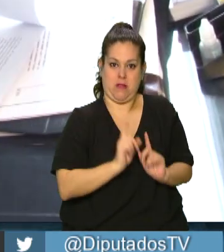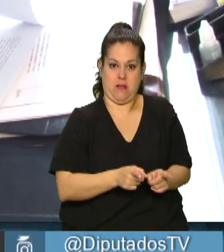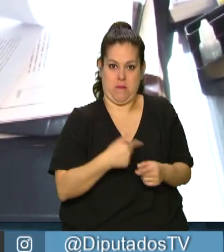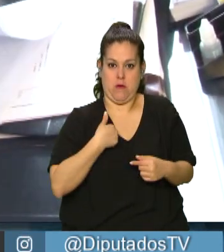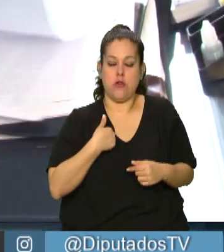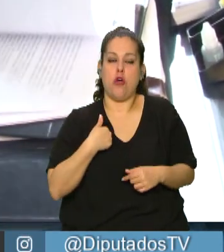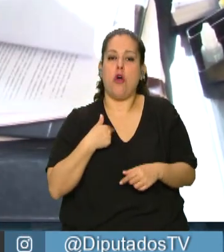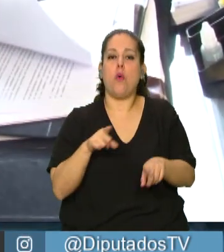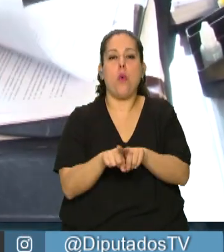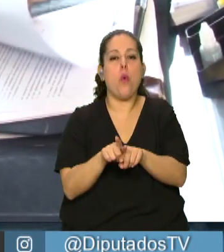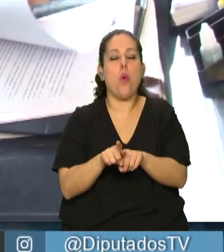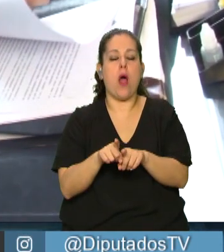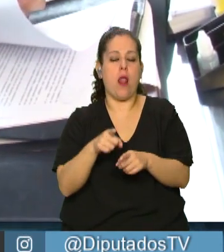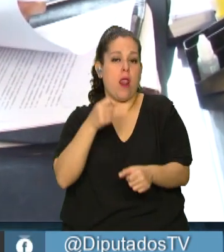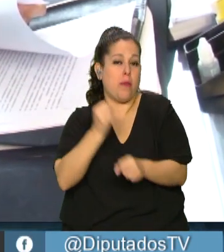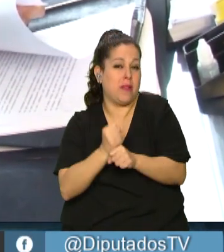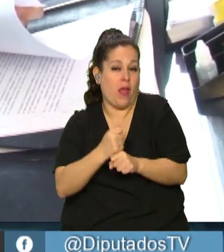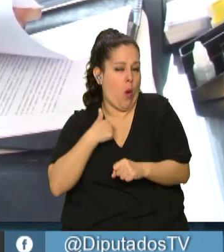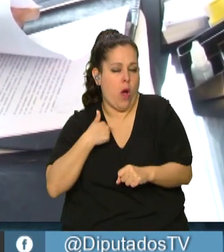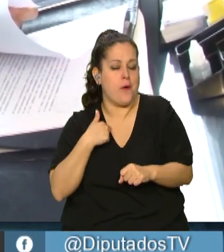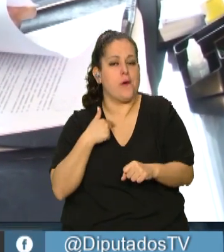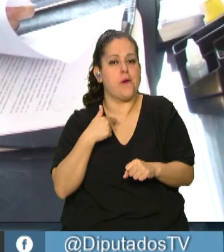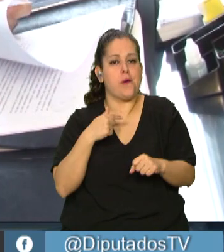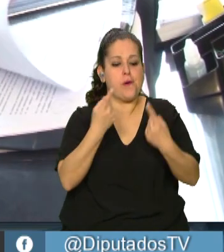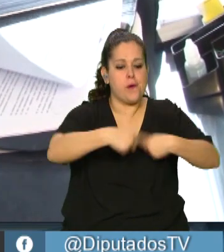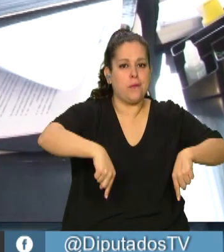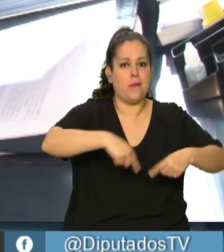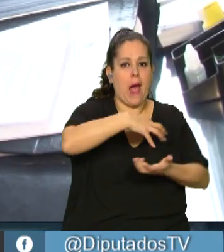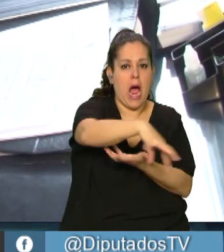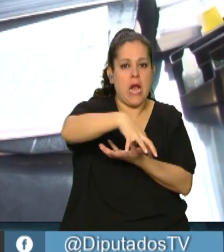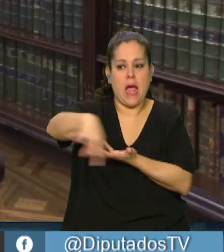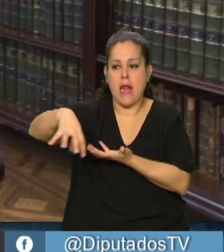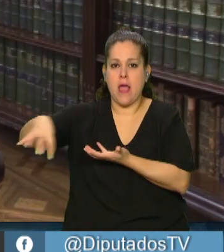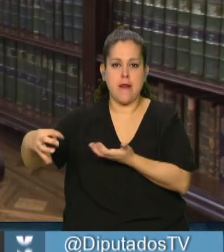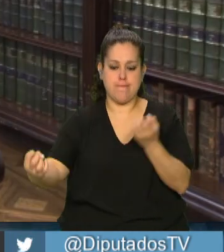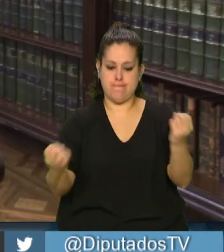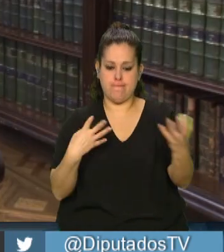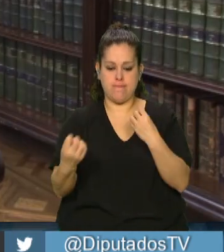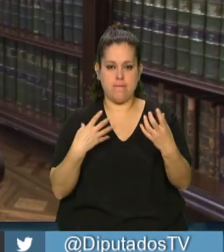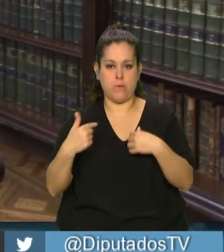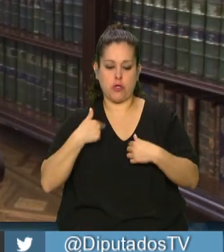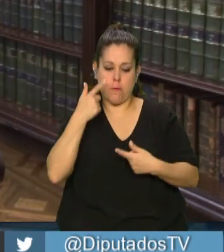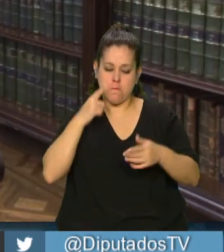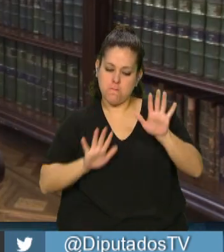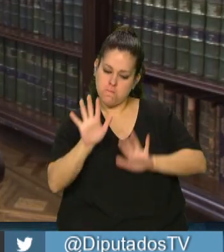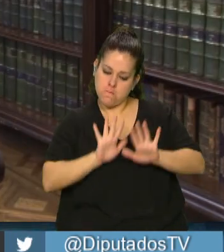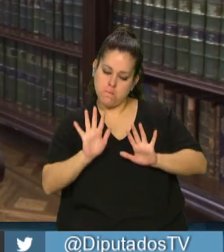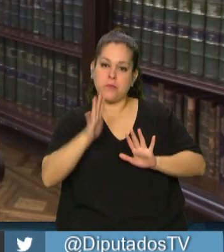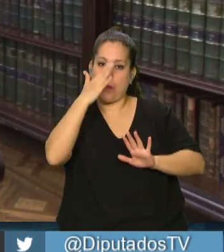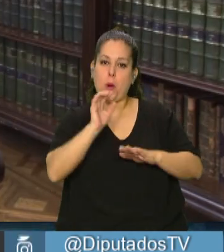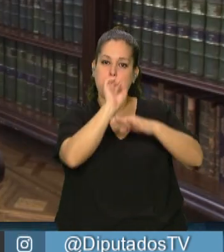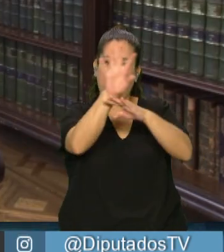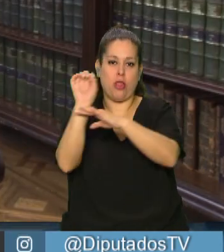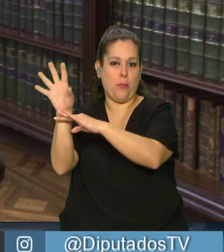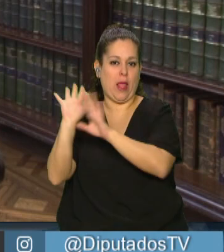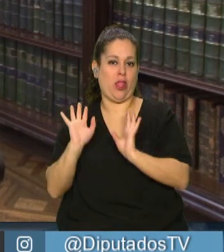la conducción de todas estas áreas. Y digo con orgullo que todas